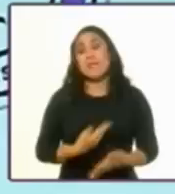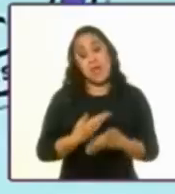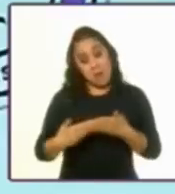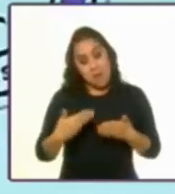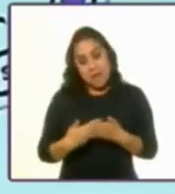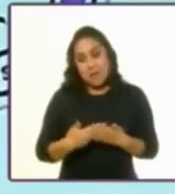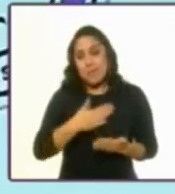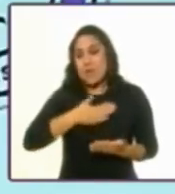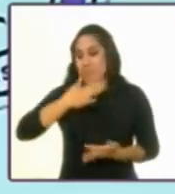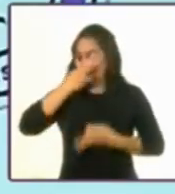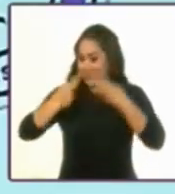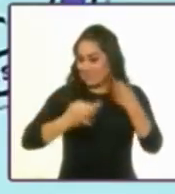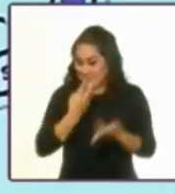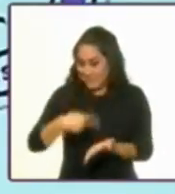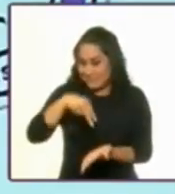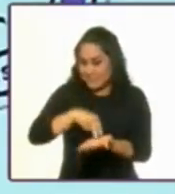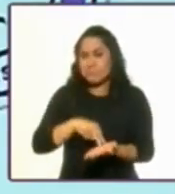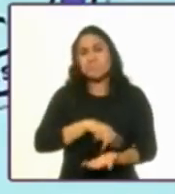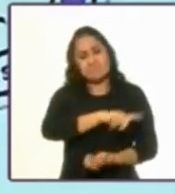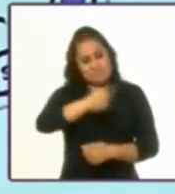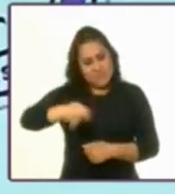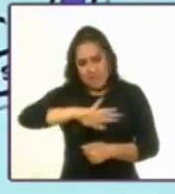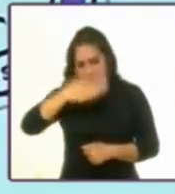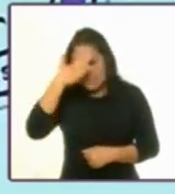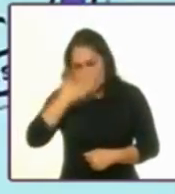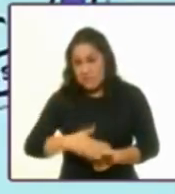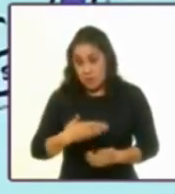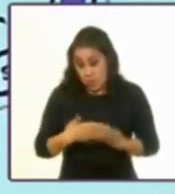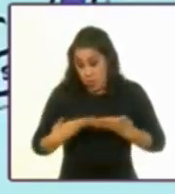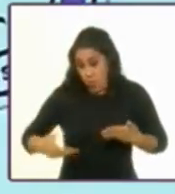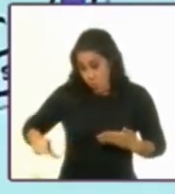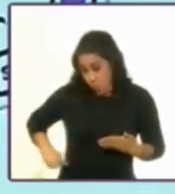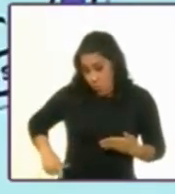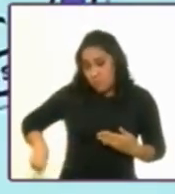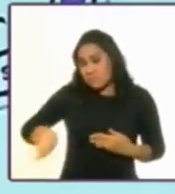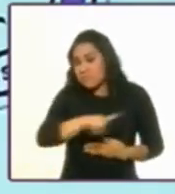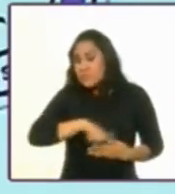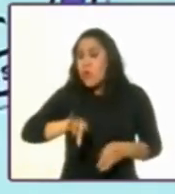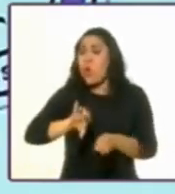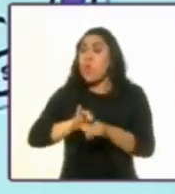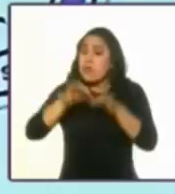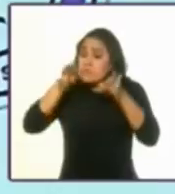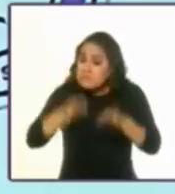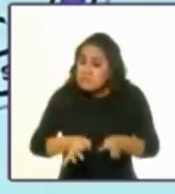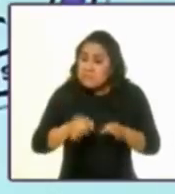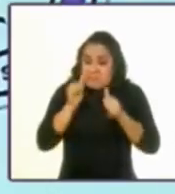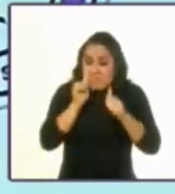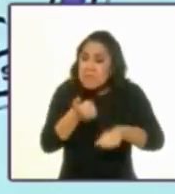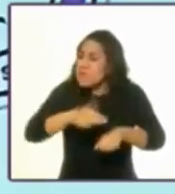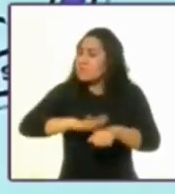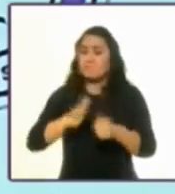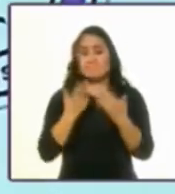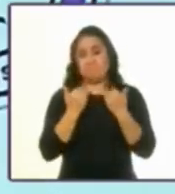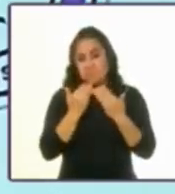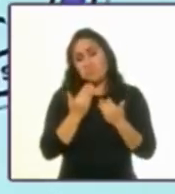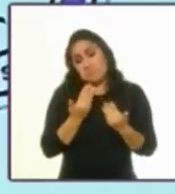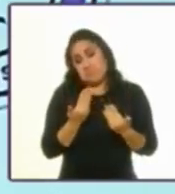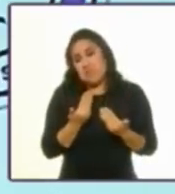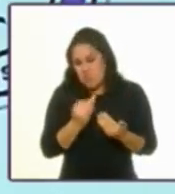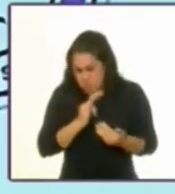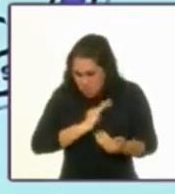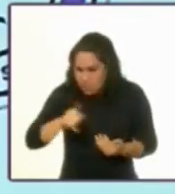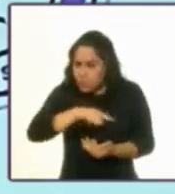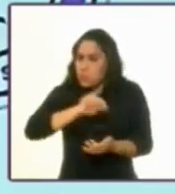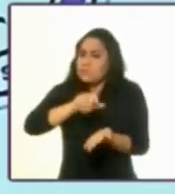buenas noticias sabemos bien que este gobierno ha sido muy mal administrado y la verdad es que se pueden hacer ahorros